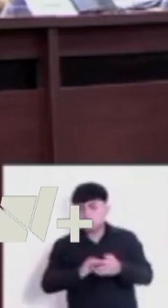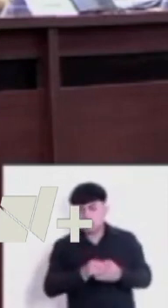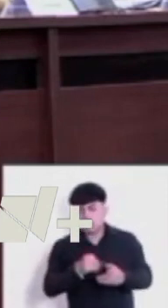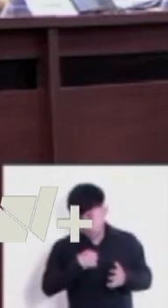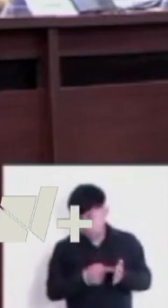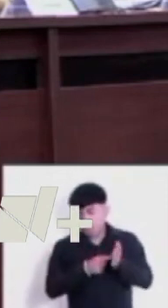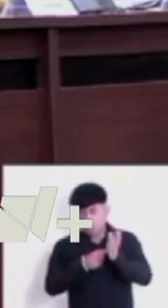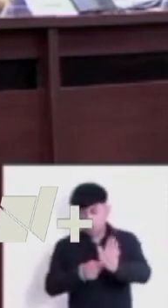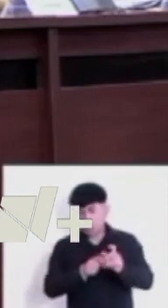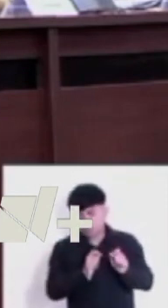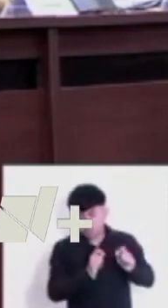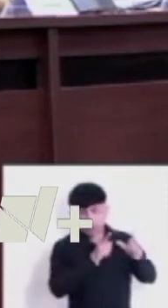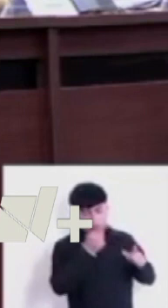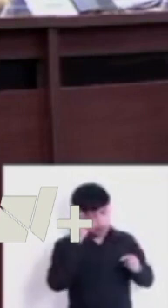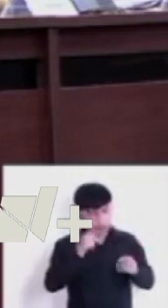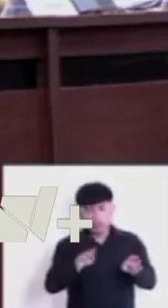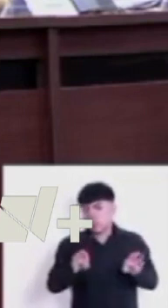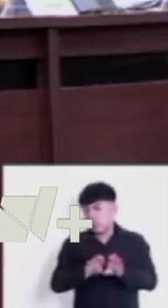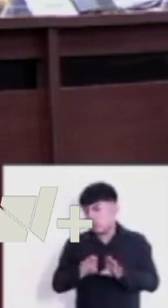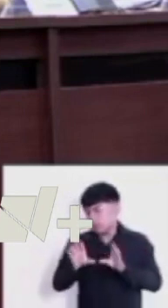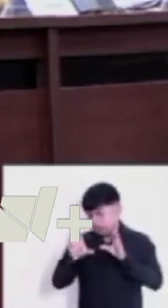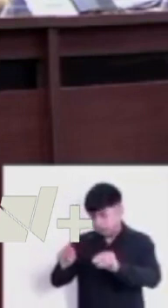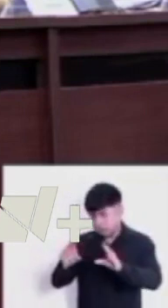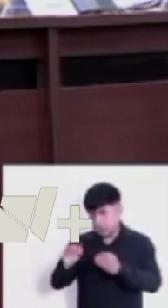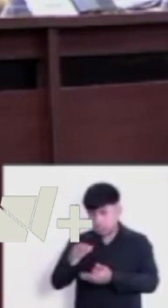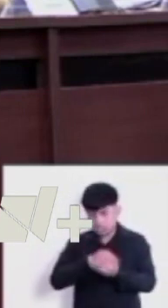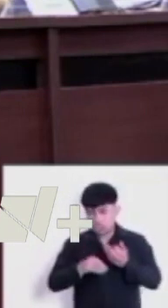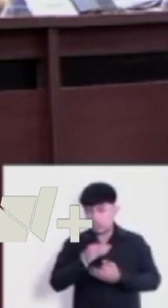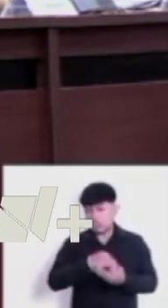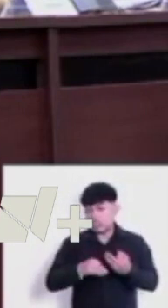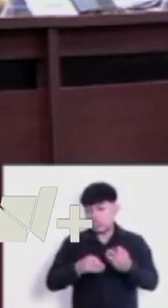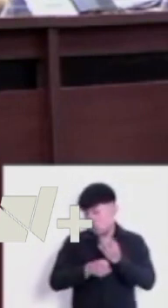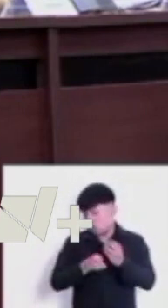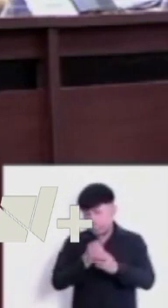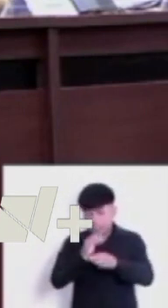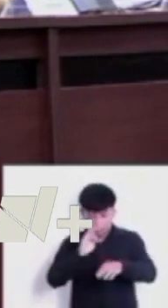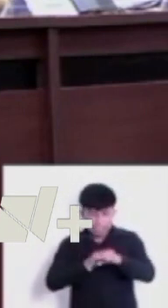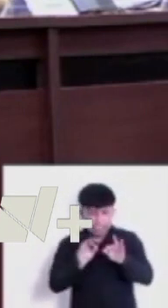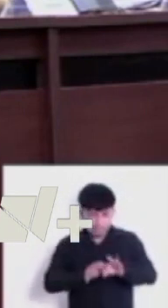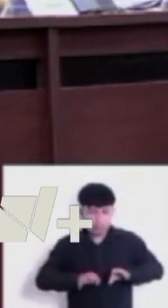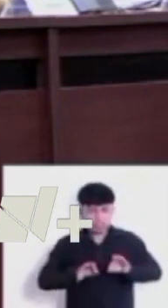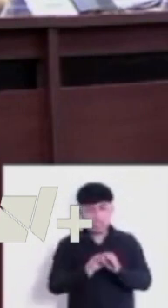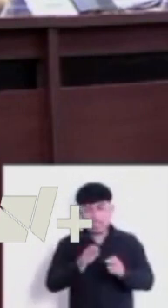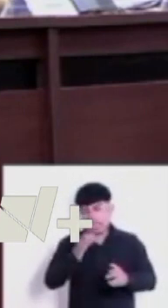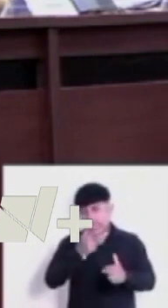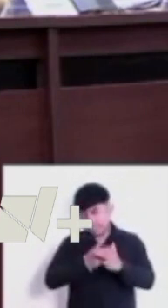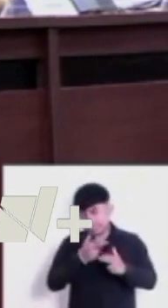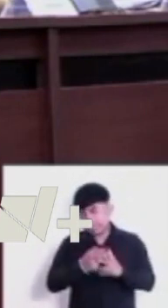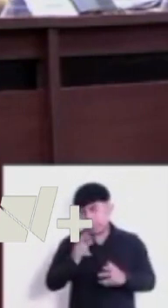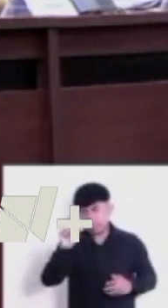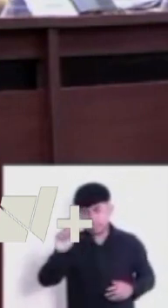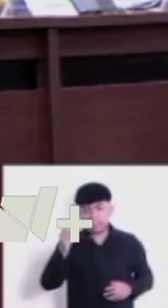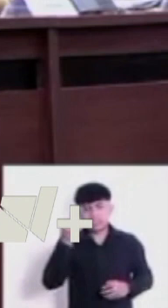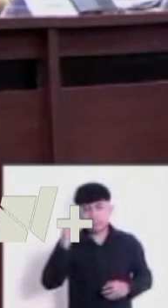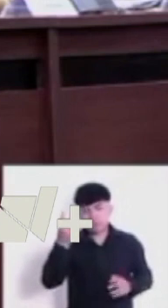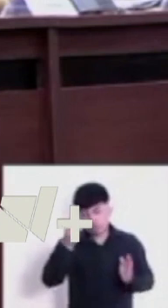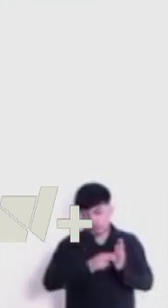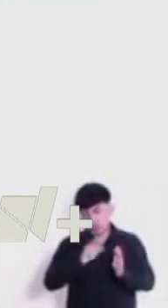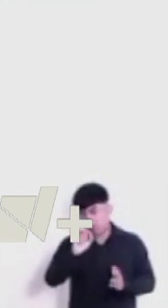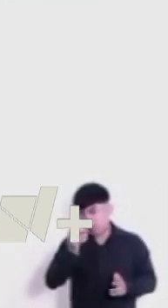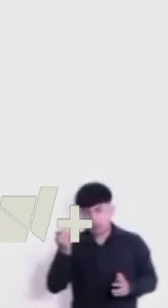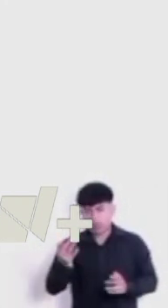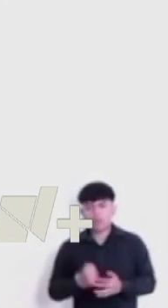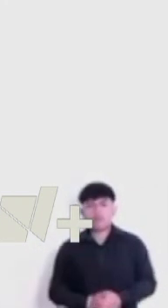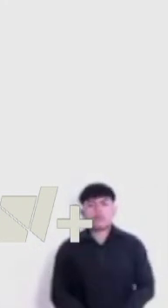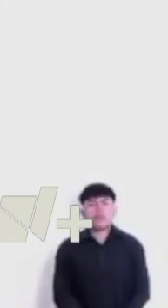Reales con la secretaría de fomento agroalimentario y desarrollo rural así como con la Secretaría del trabajo para fortalecer